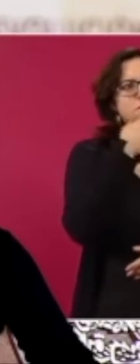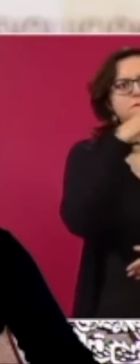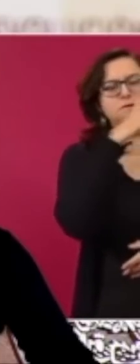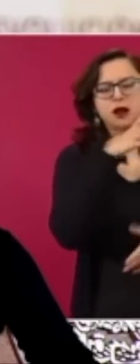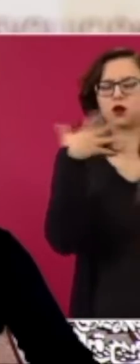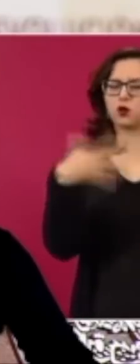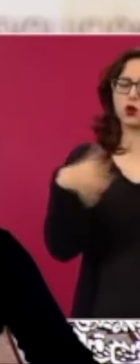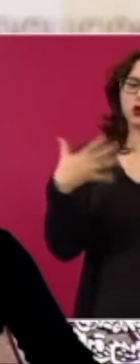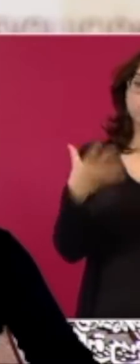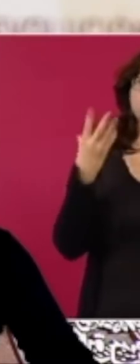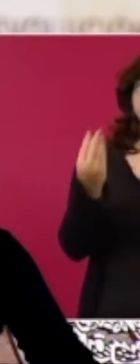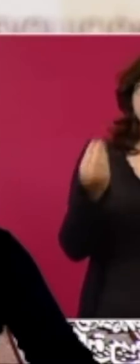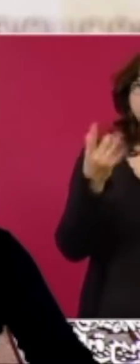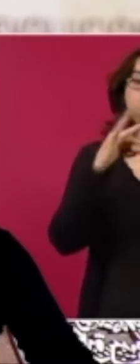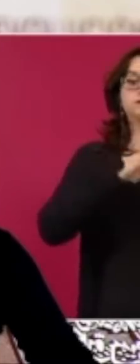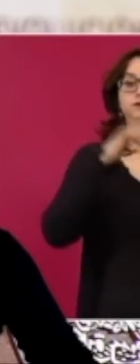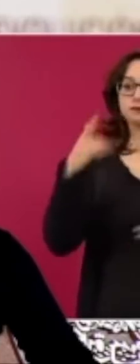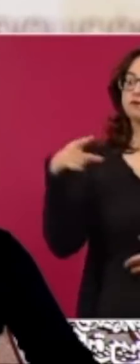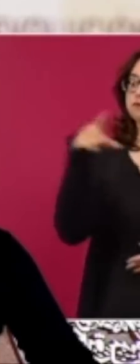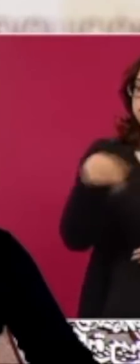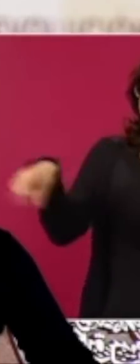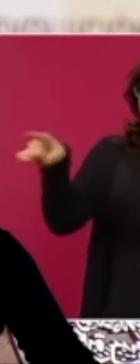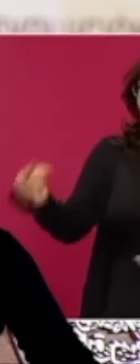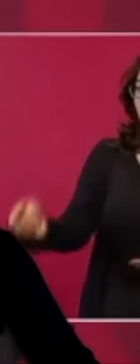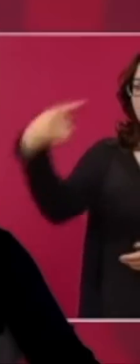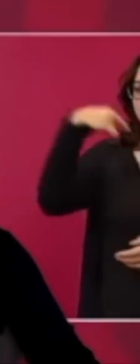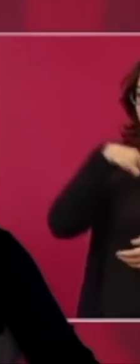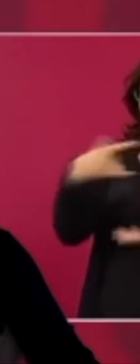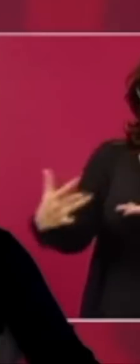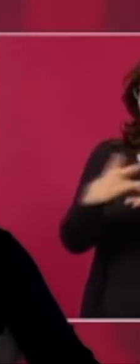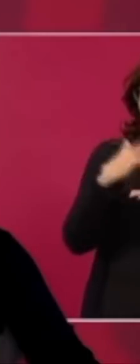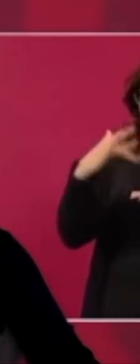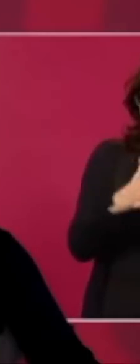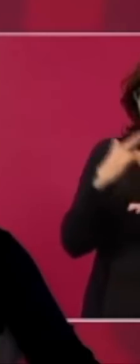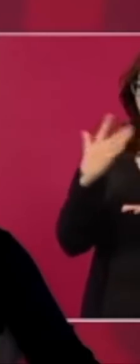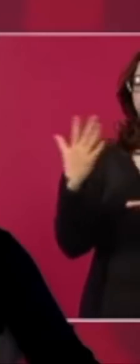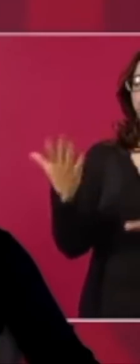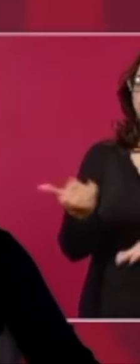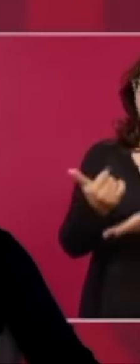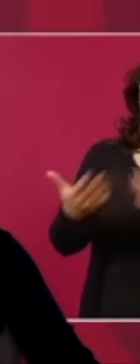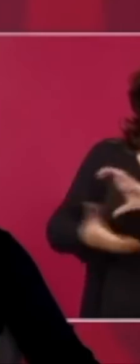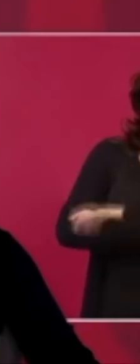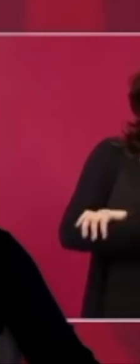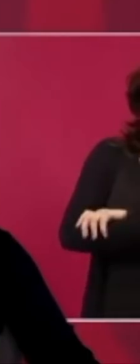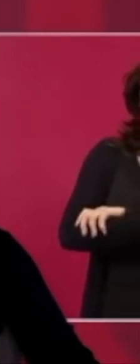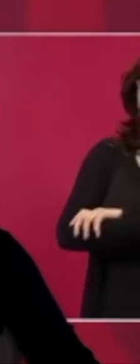corazón por su apoyo, por su solidaridad, por sus